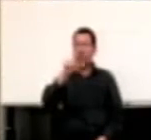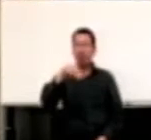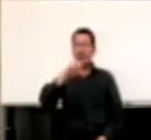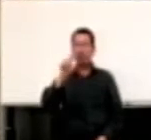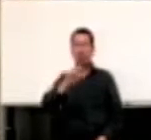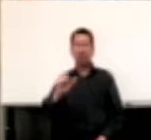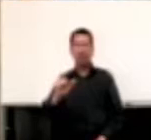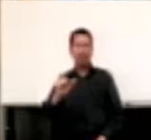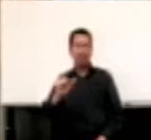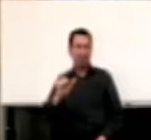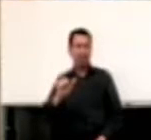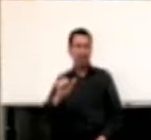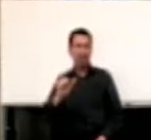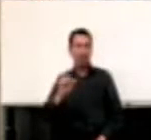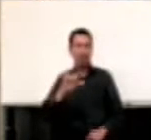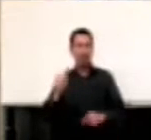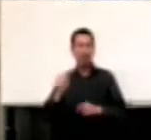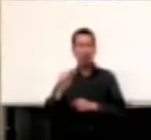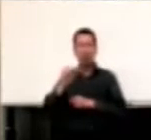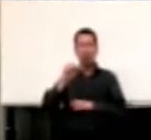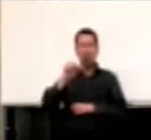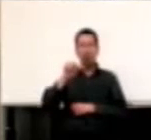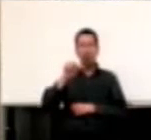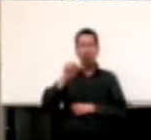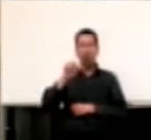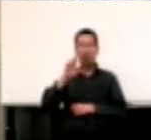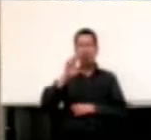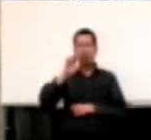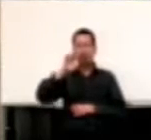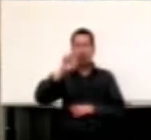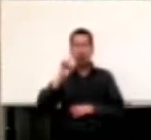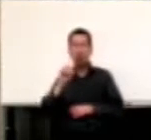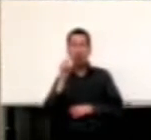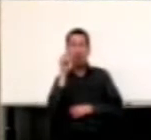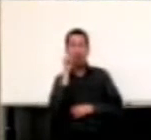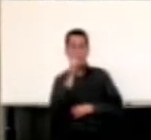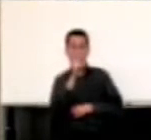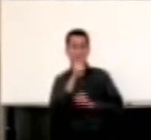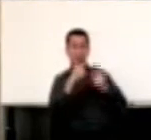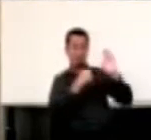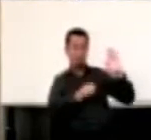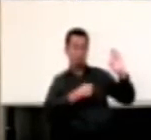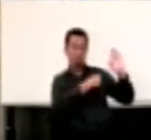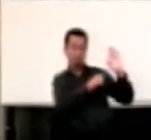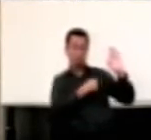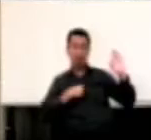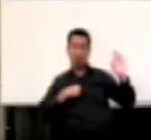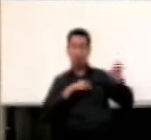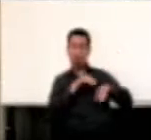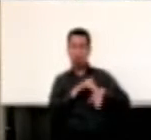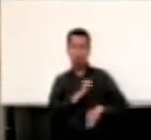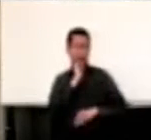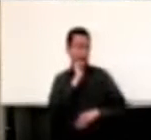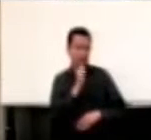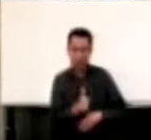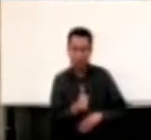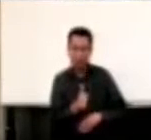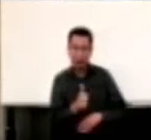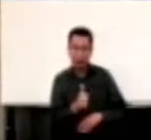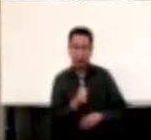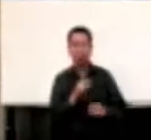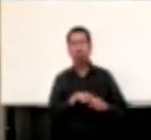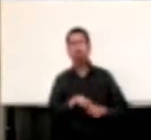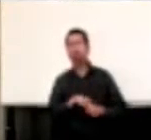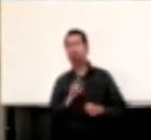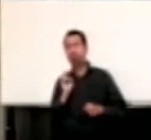autores. A Norberto Bobbio cuando dice aquellas promesas incumplidas de la democracia, el mal desempeño del